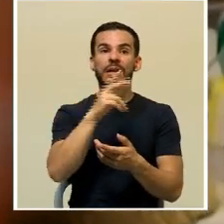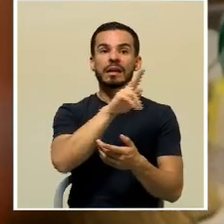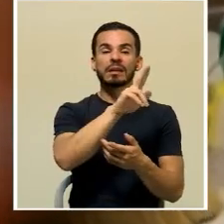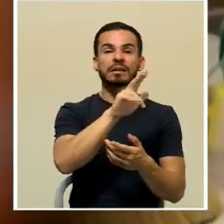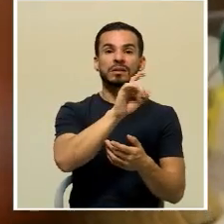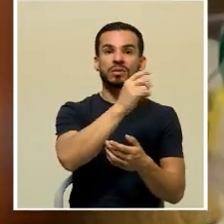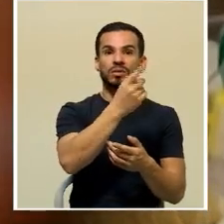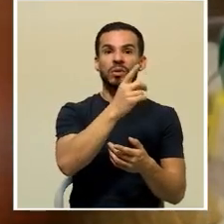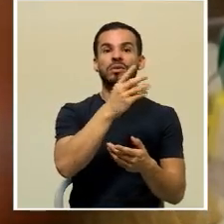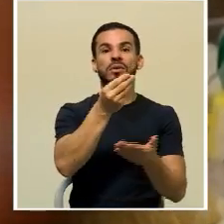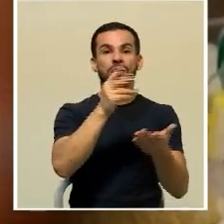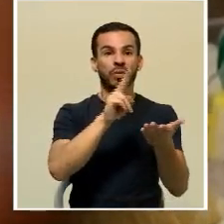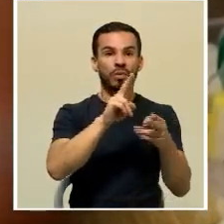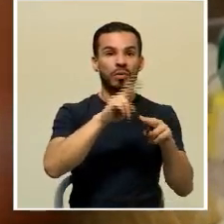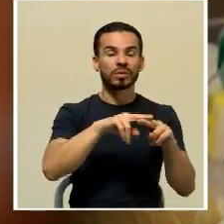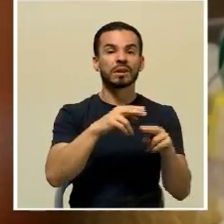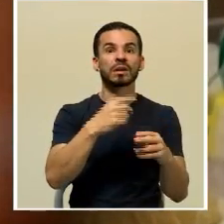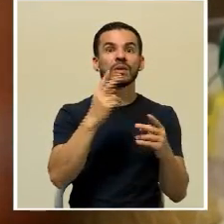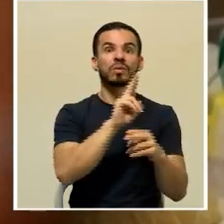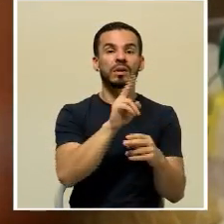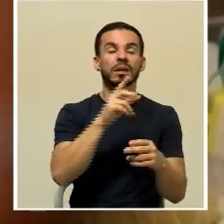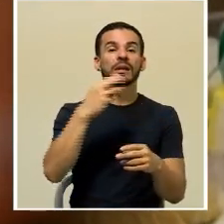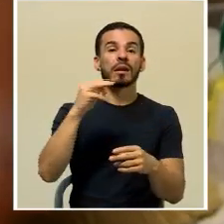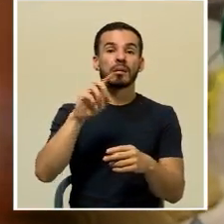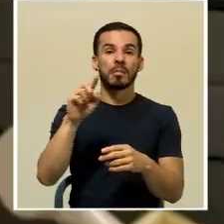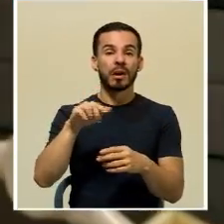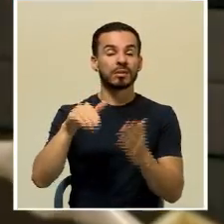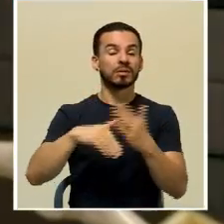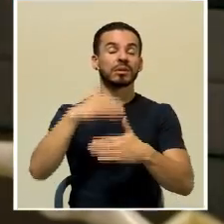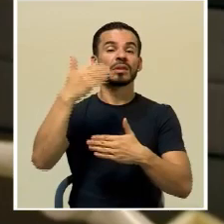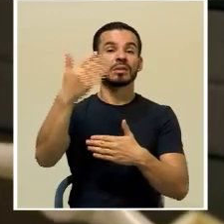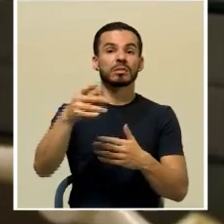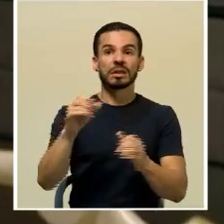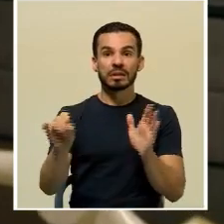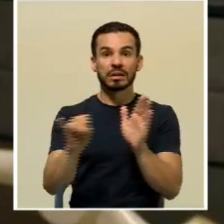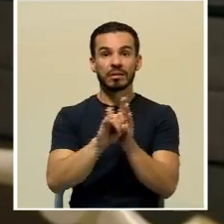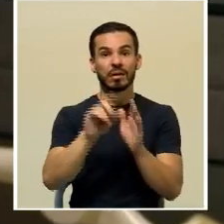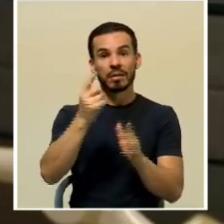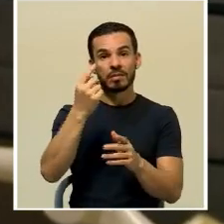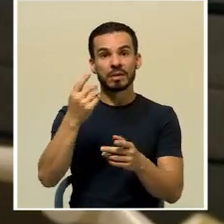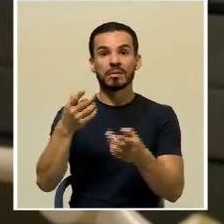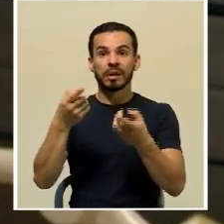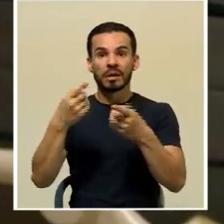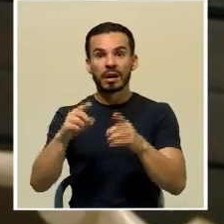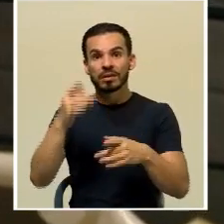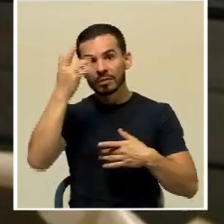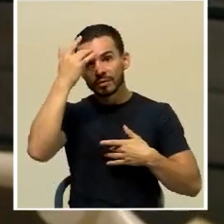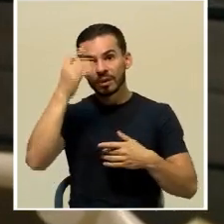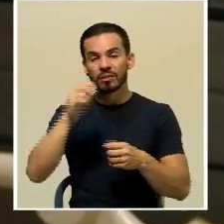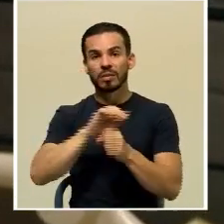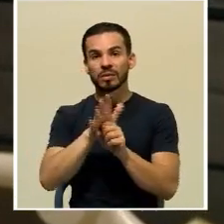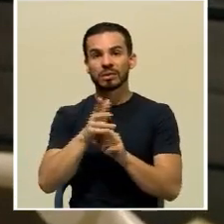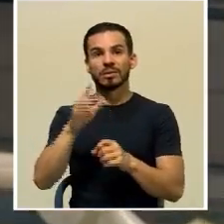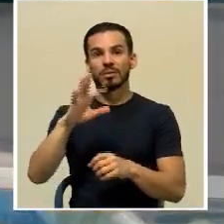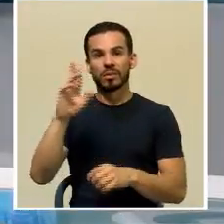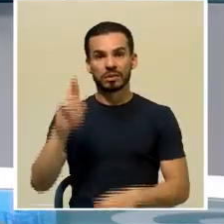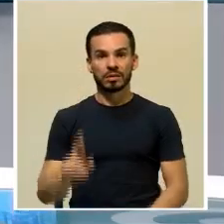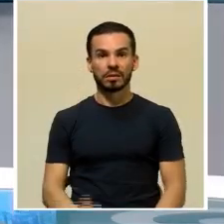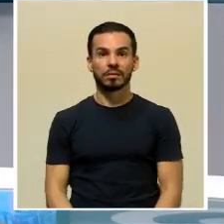equipos contratados de manera urgente en marzo, poco después de detectado el primer caso positivo de coronavirus en el